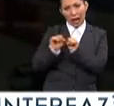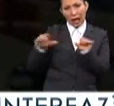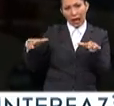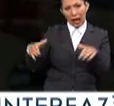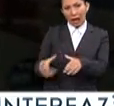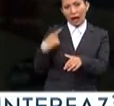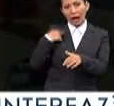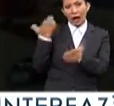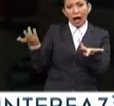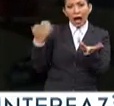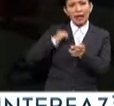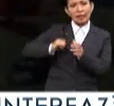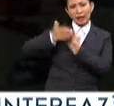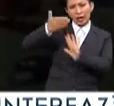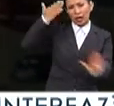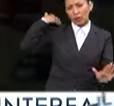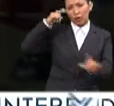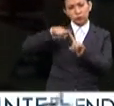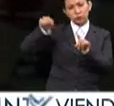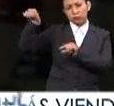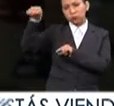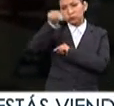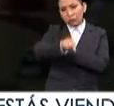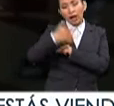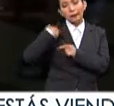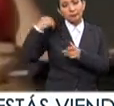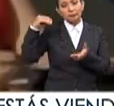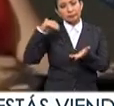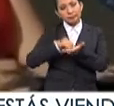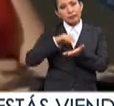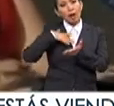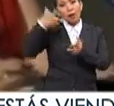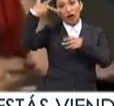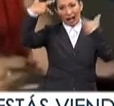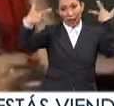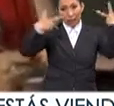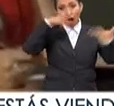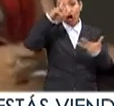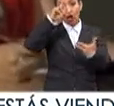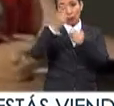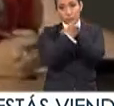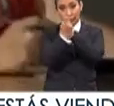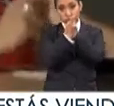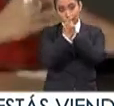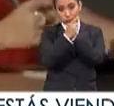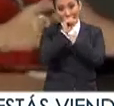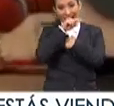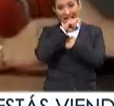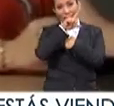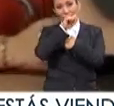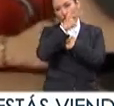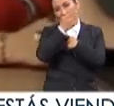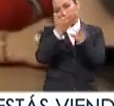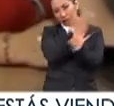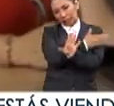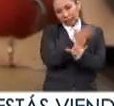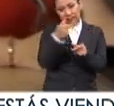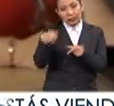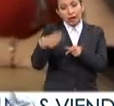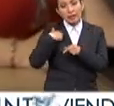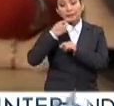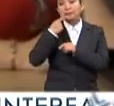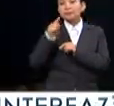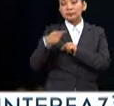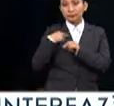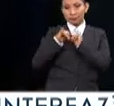de actos antiguos y demás establecimos unas cámaras robotizadas analógicas en su momento y que como